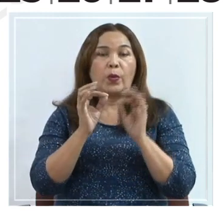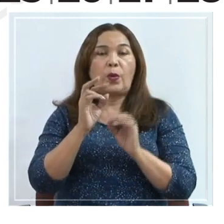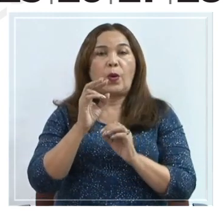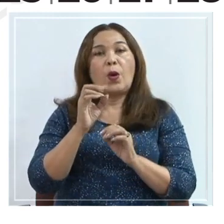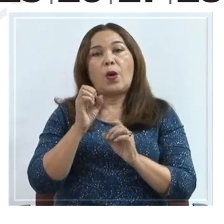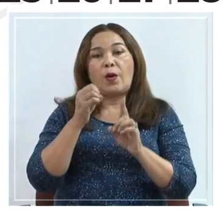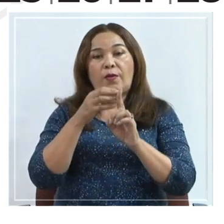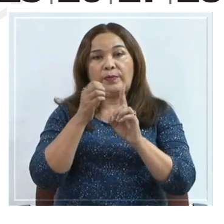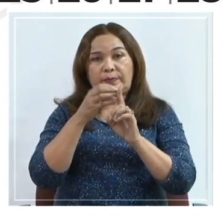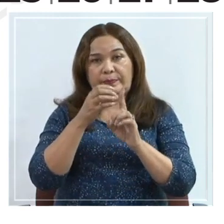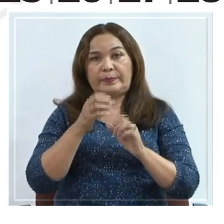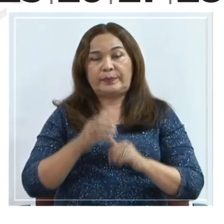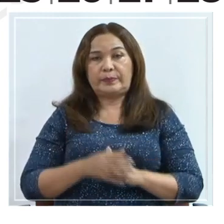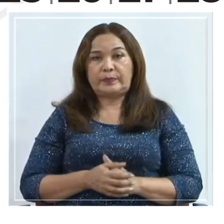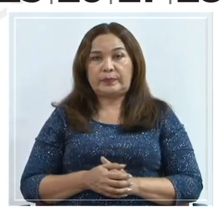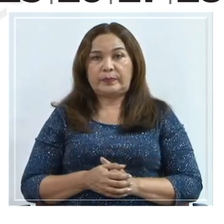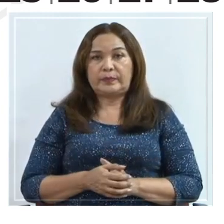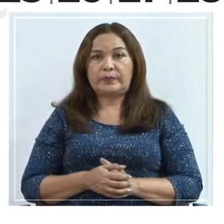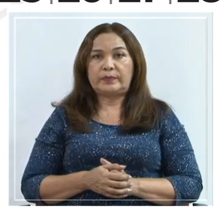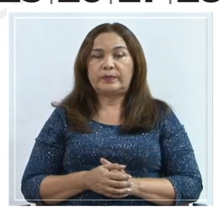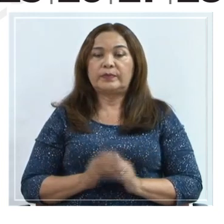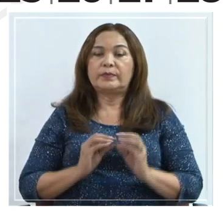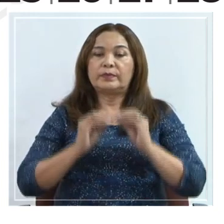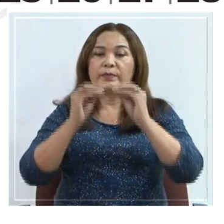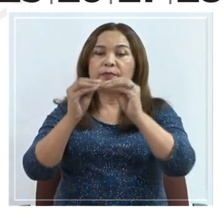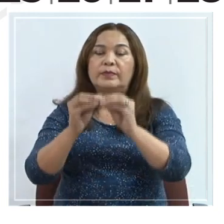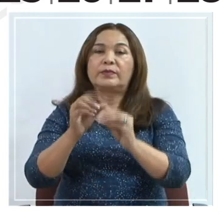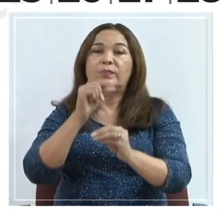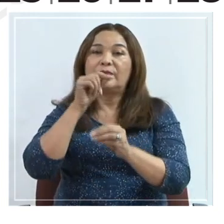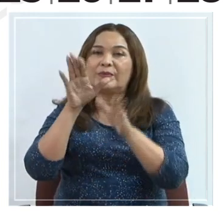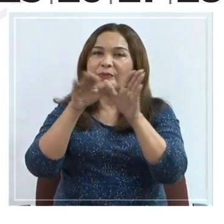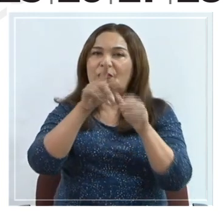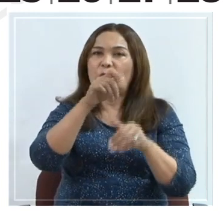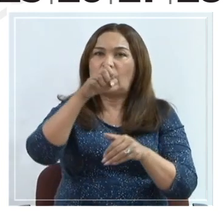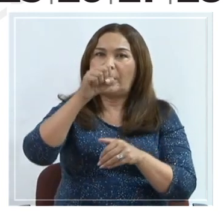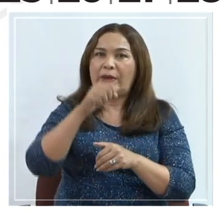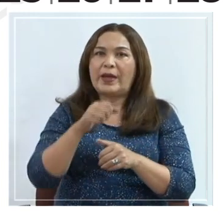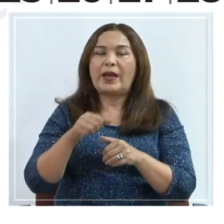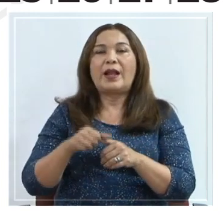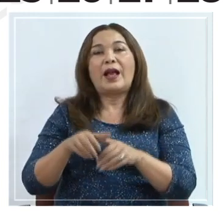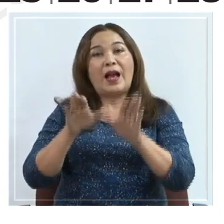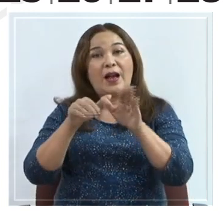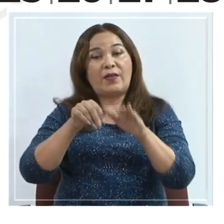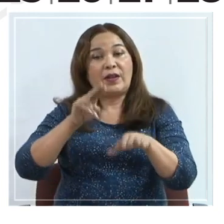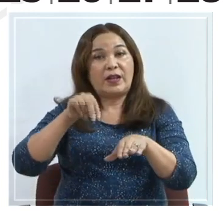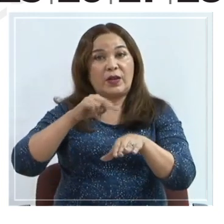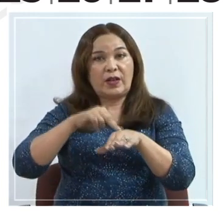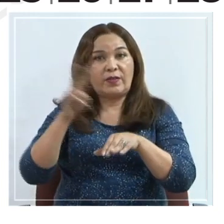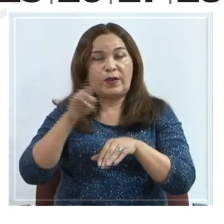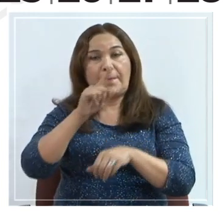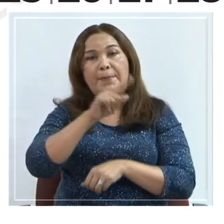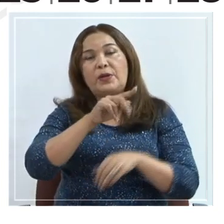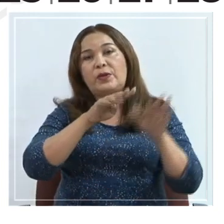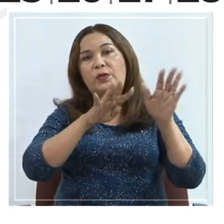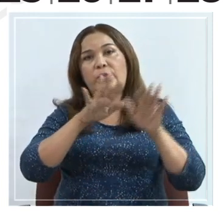del vih/sida designación del turpial como ave nacional de venezuela